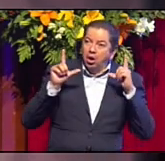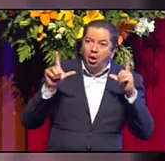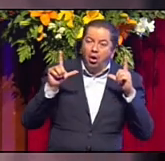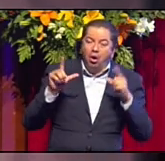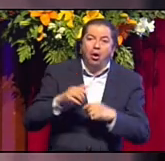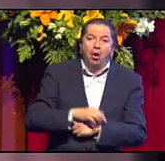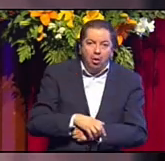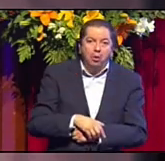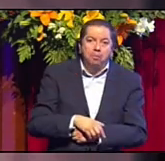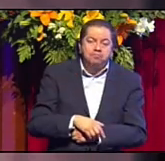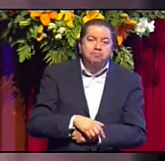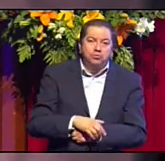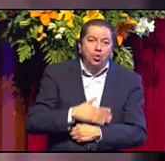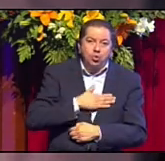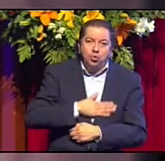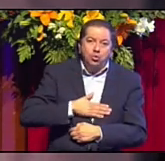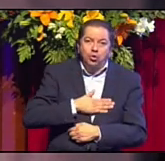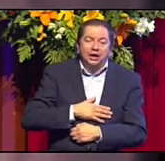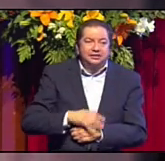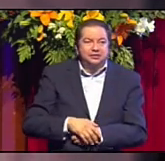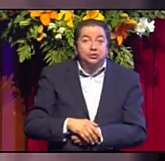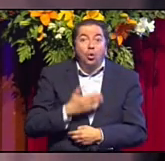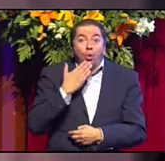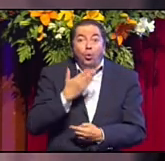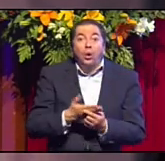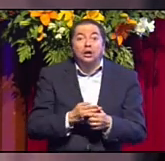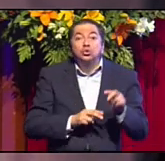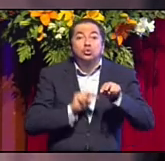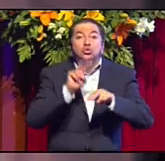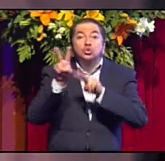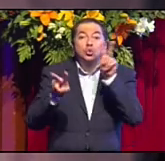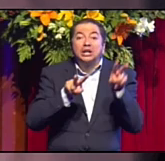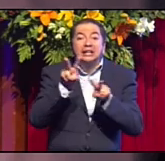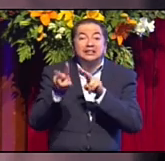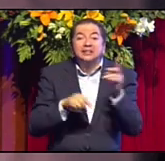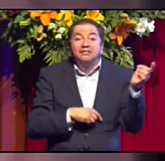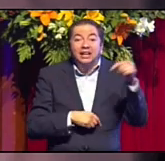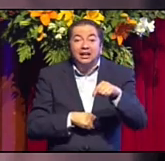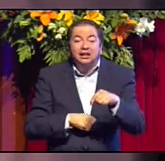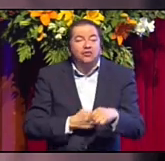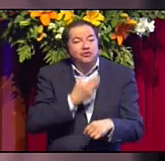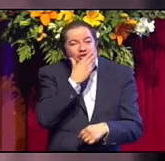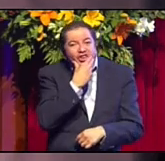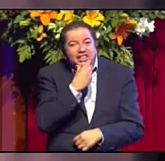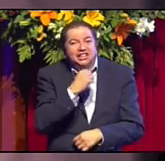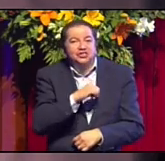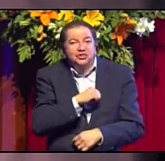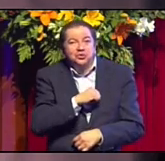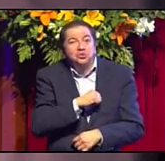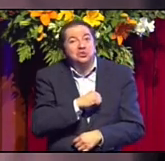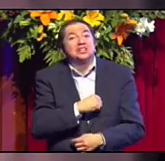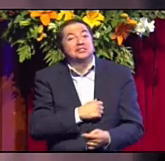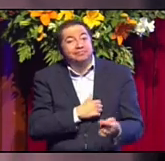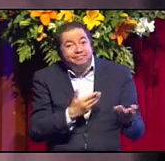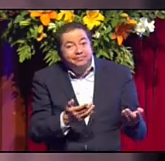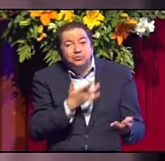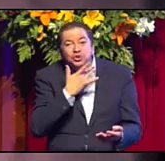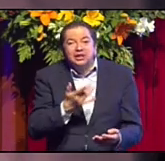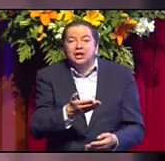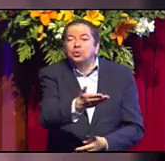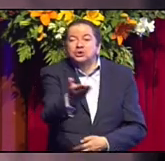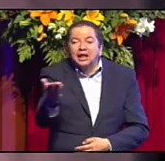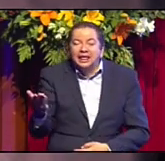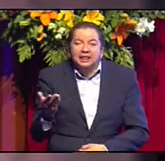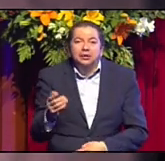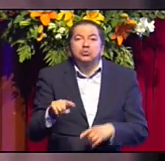impresión. Y cuando ustedes ven que los turistas llegan y todo dice, es tan lindo Vicuña, claro que lo es, porque los tiene a ustedes.